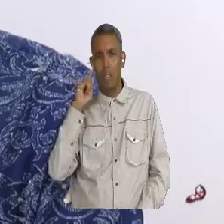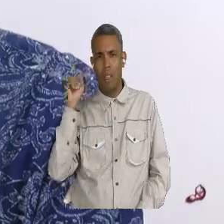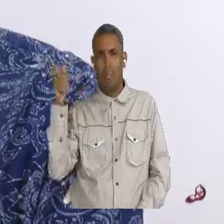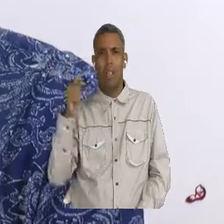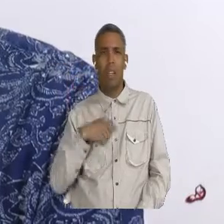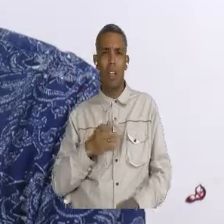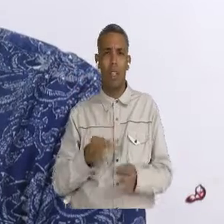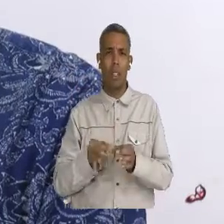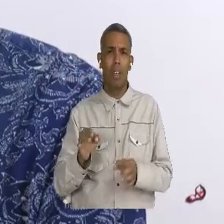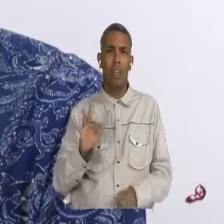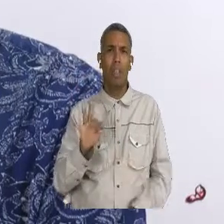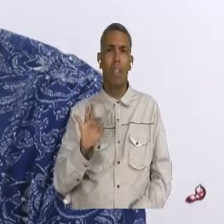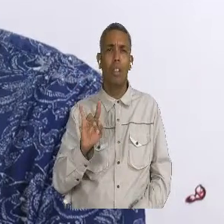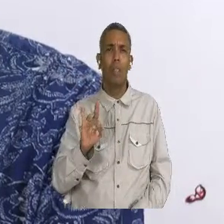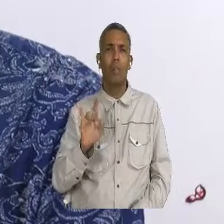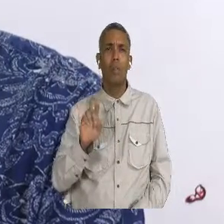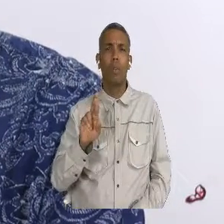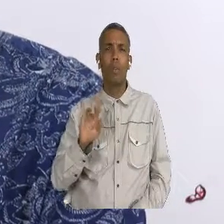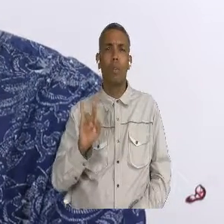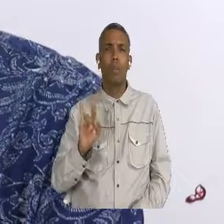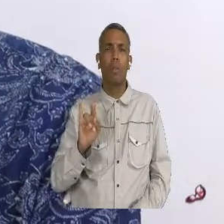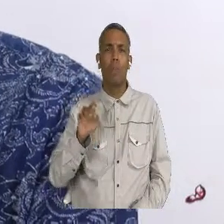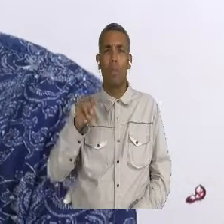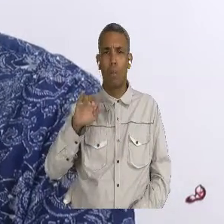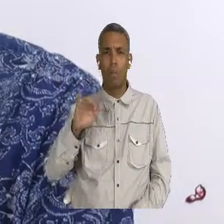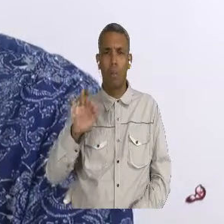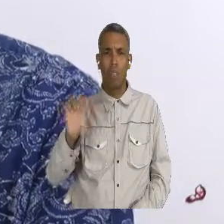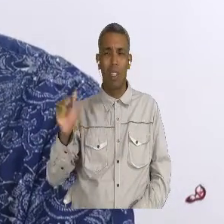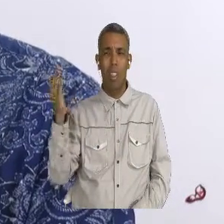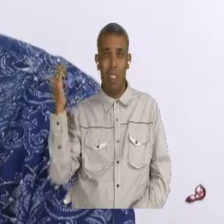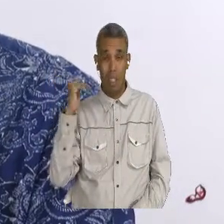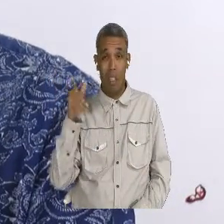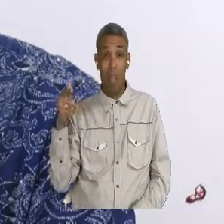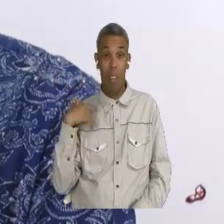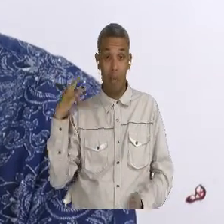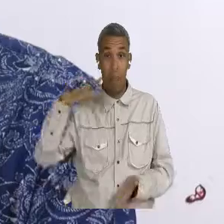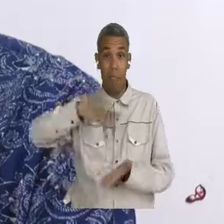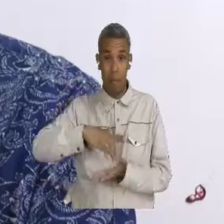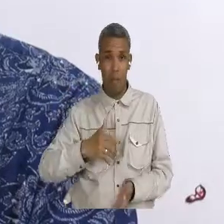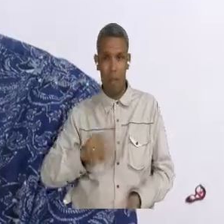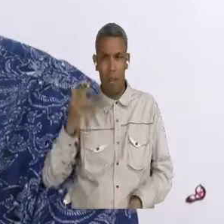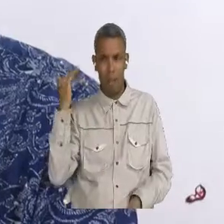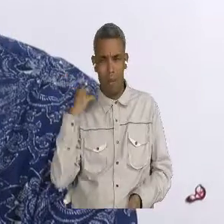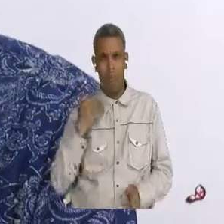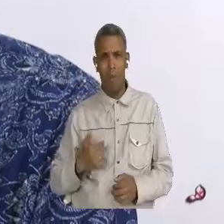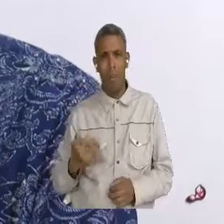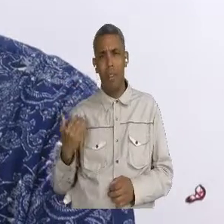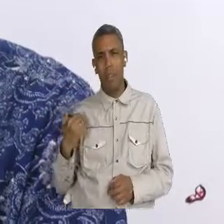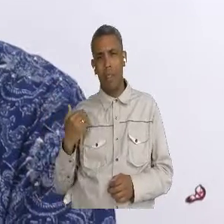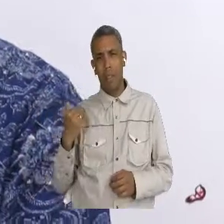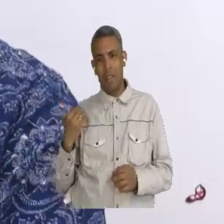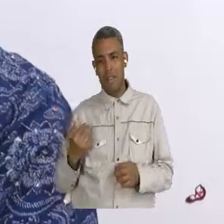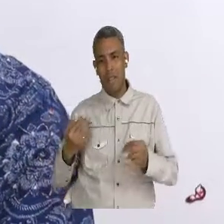Salas, gran improvisador que fue finalista el año pasado. También vendrá Luis Manjarres,